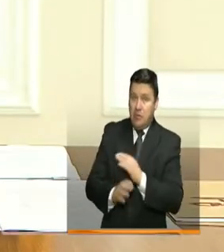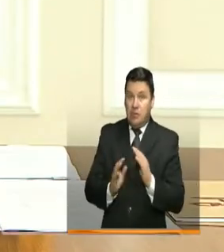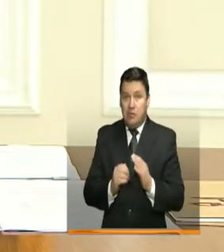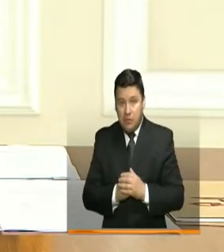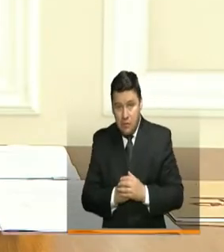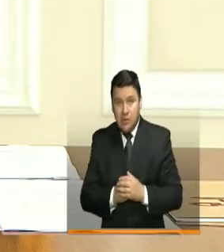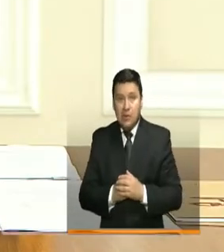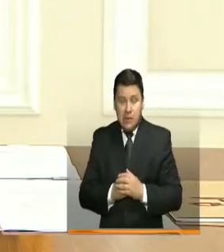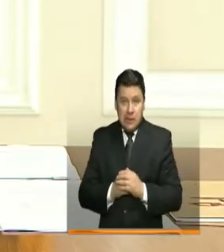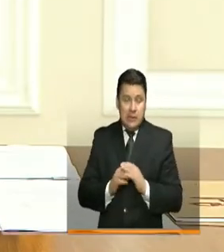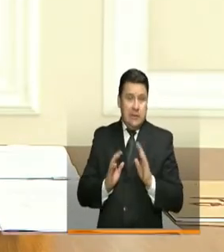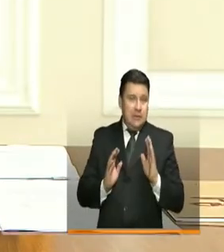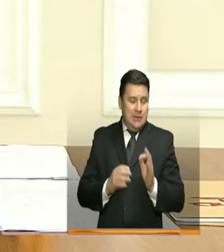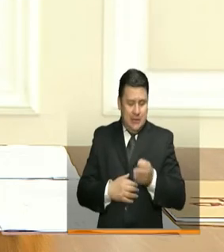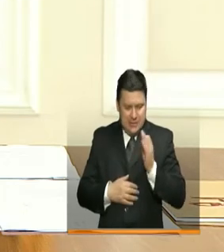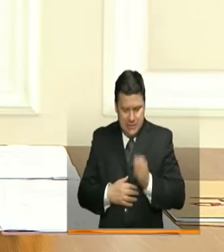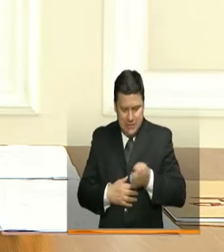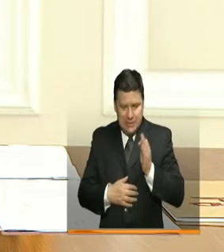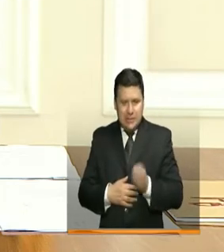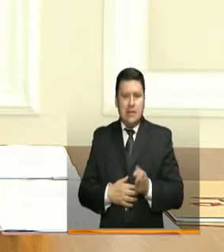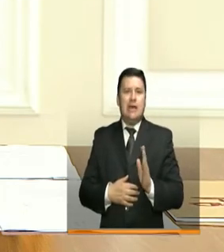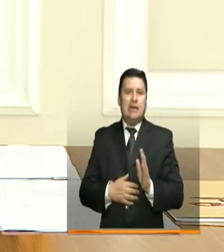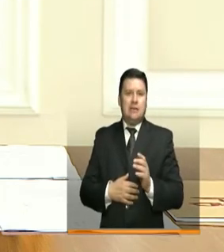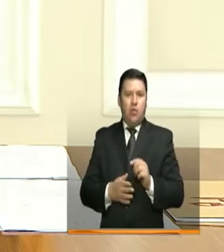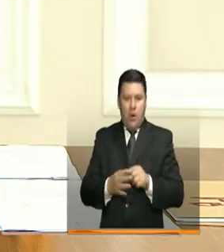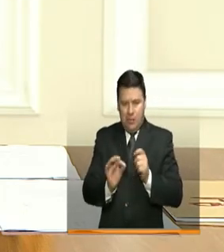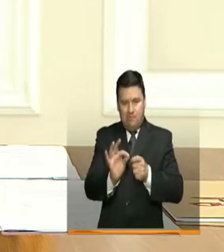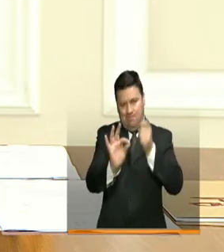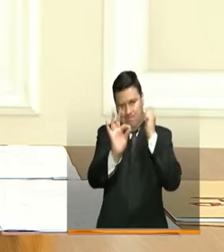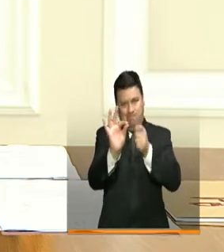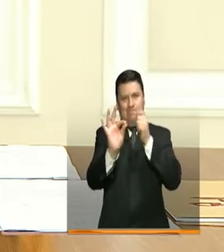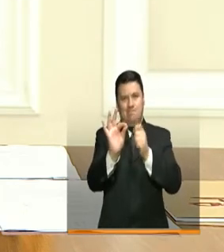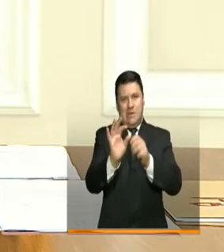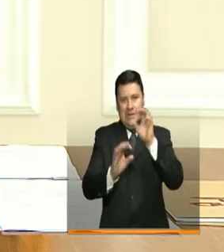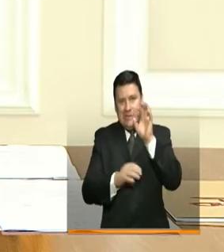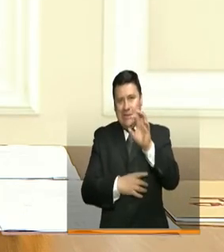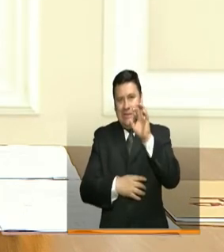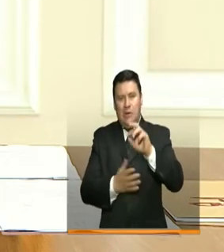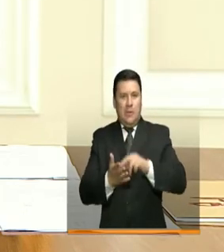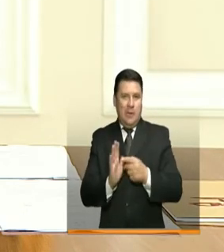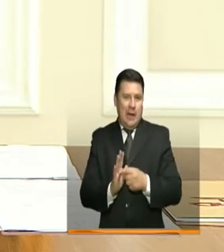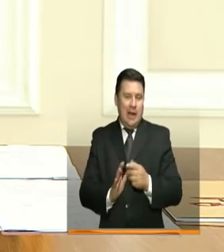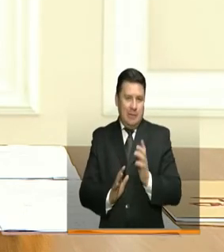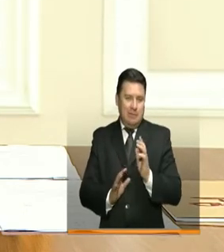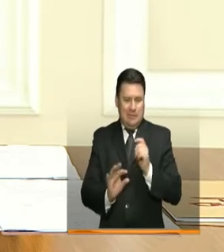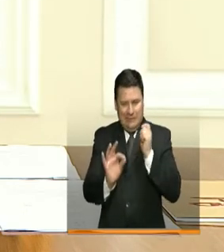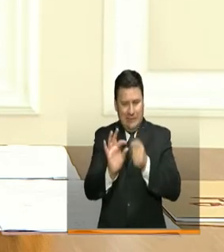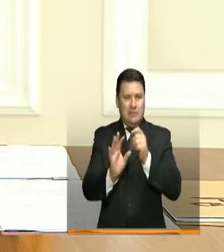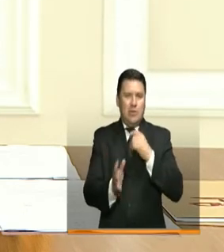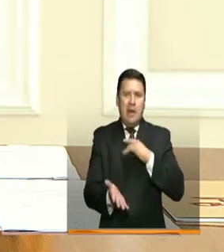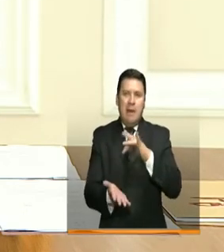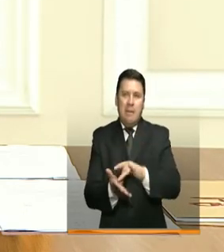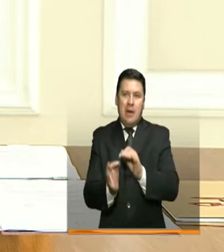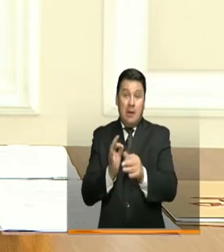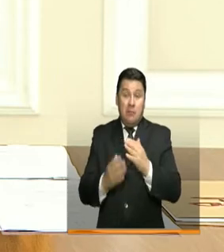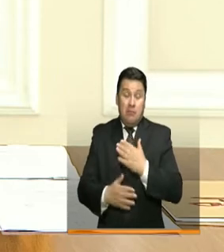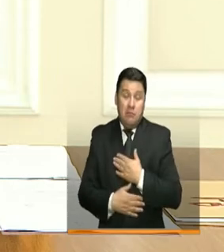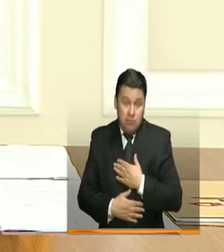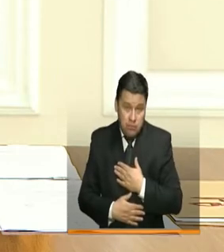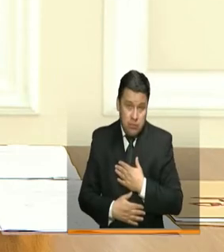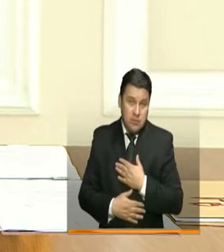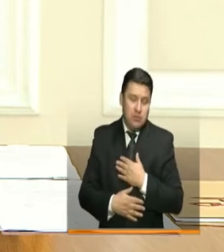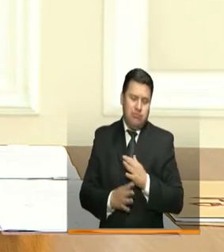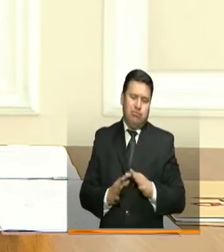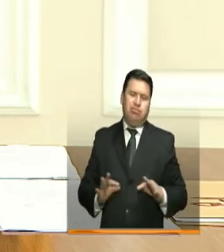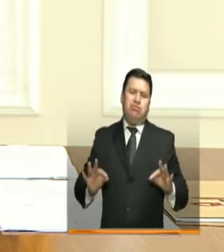aquí vamos a estar siempre martillando de cómo se van cumpliendo esos pagos de esas deudas. Para mí eso